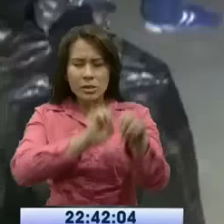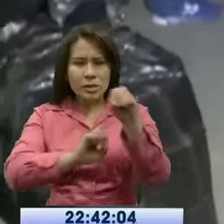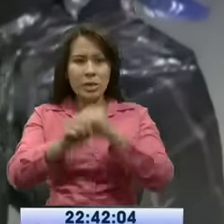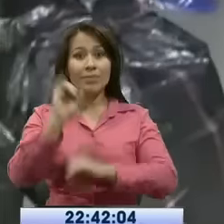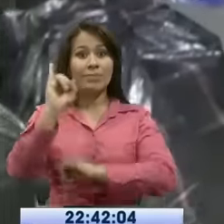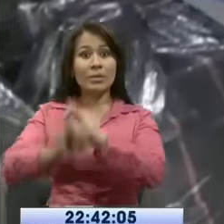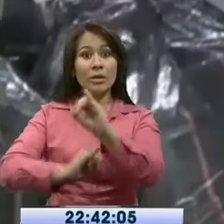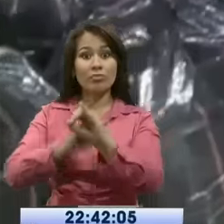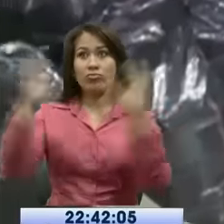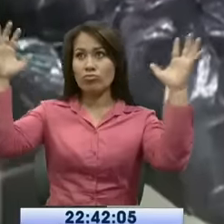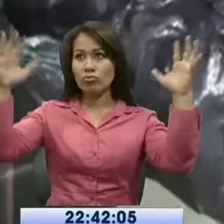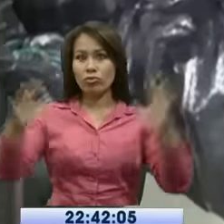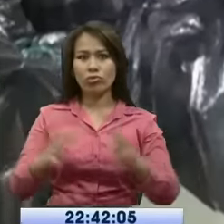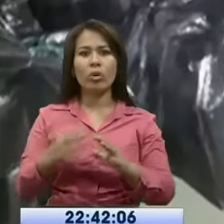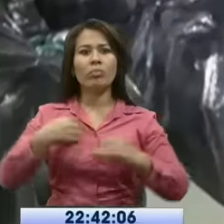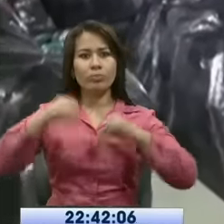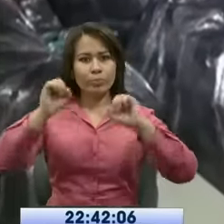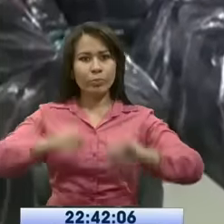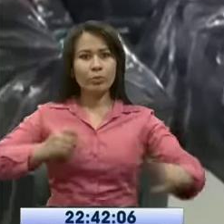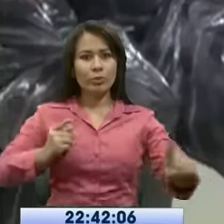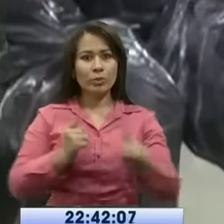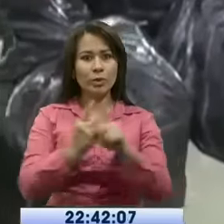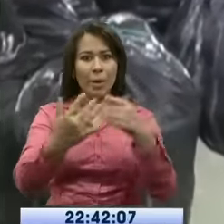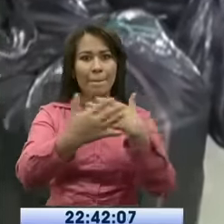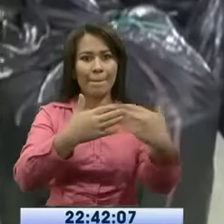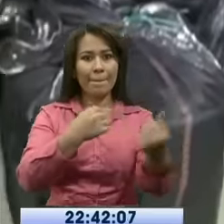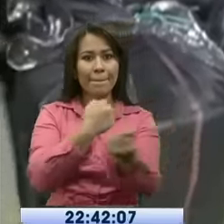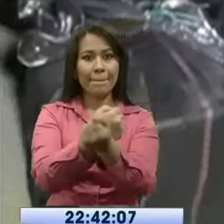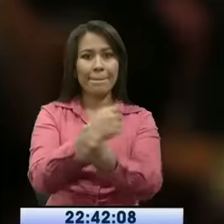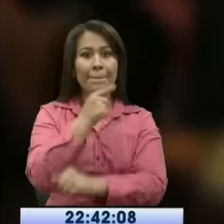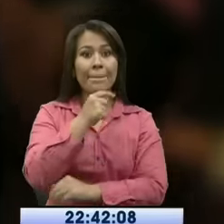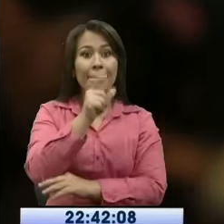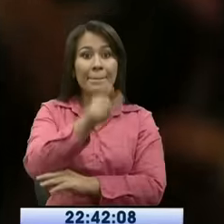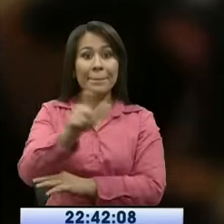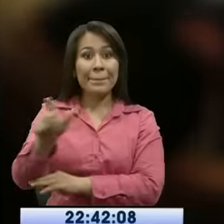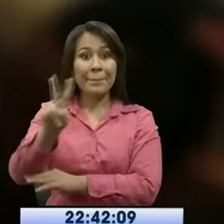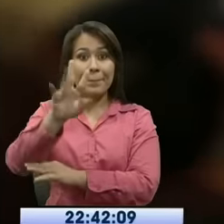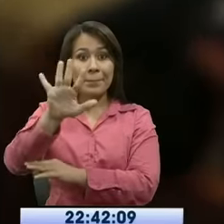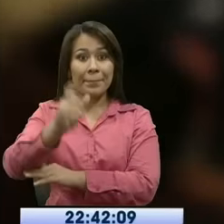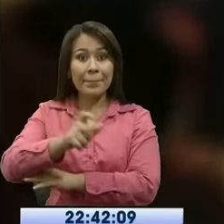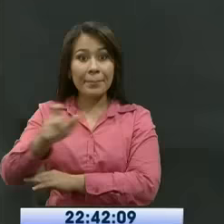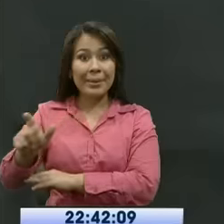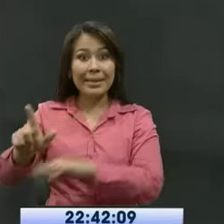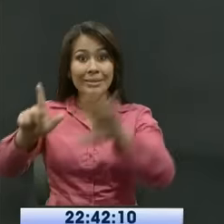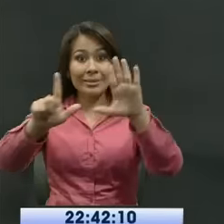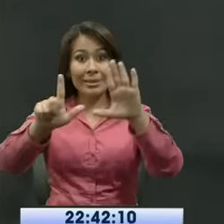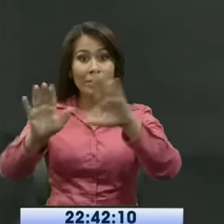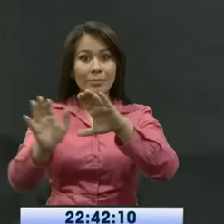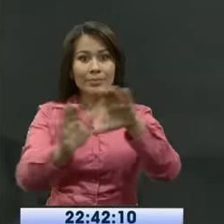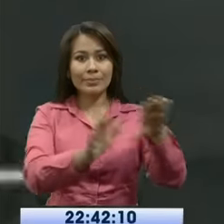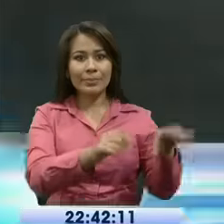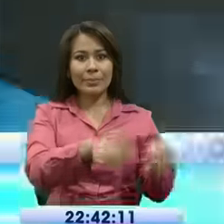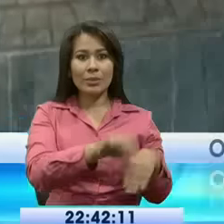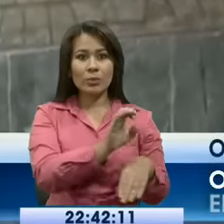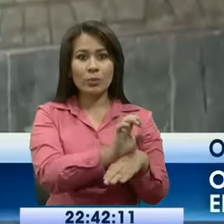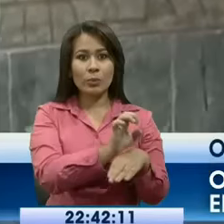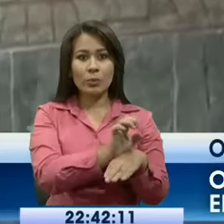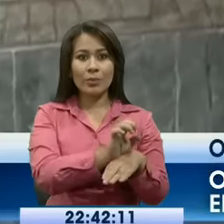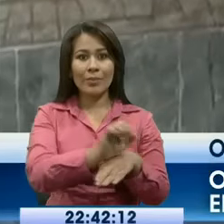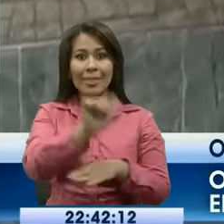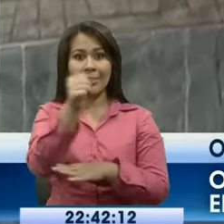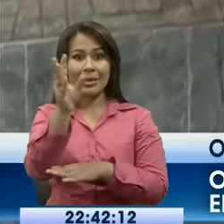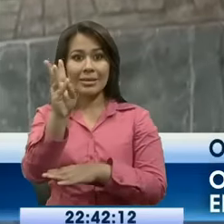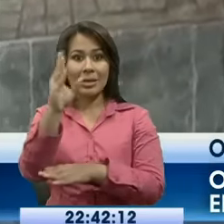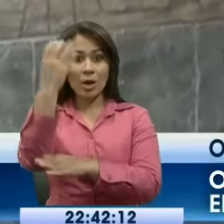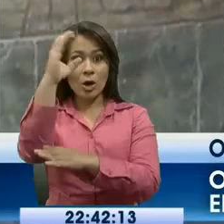internacional se ha logrado la aprehensión de 25 ciudadanos, 7 en el Ecuador, 16